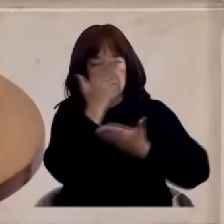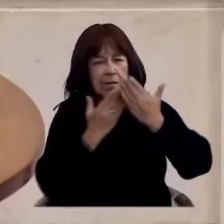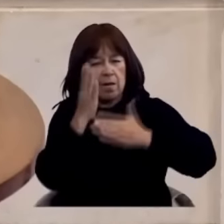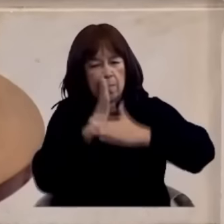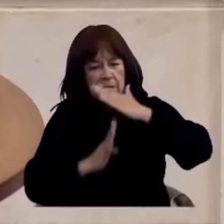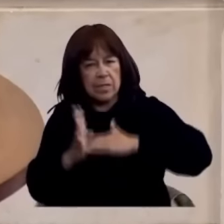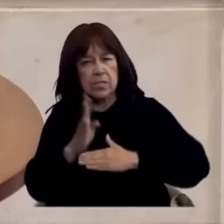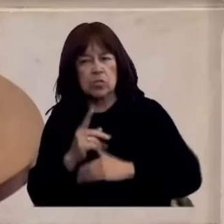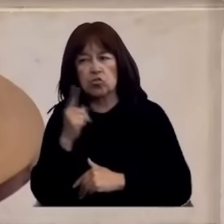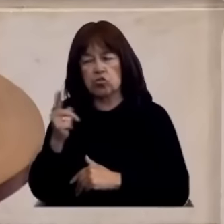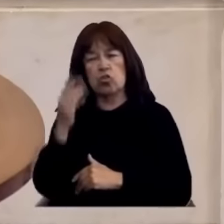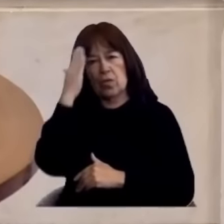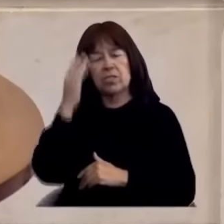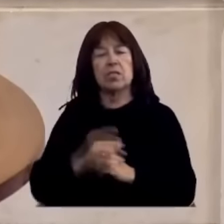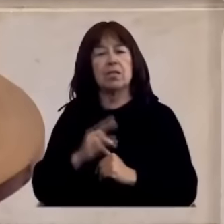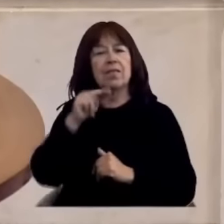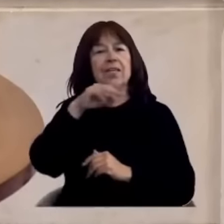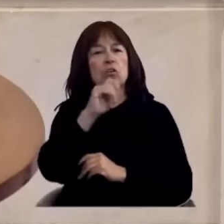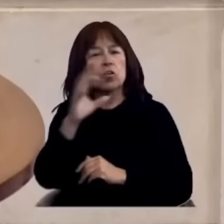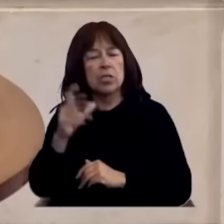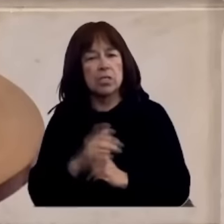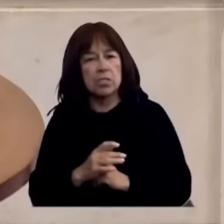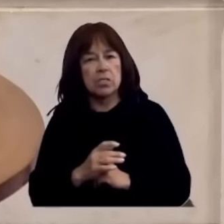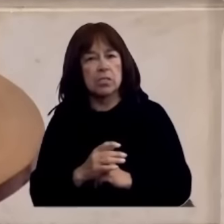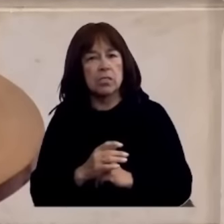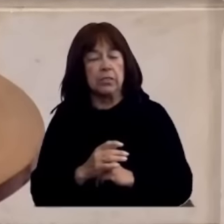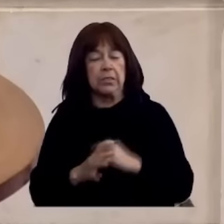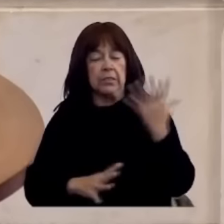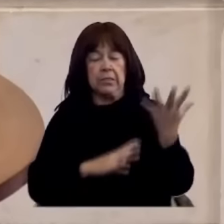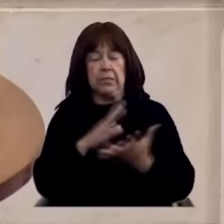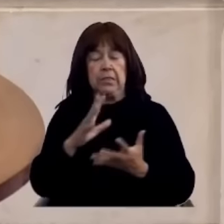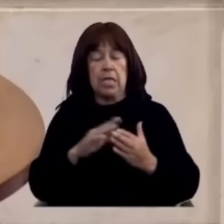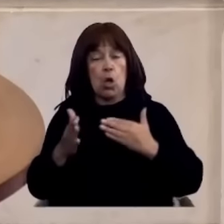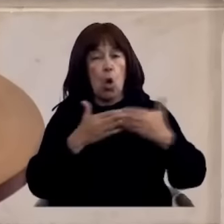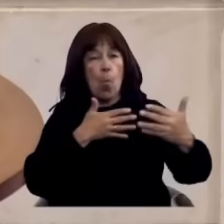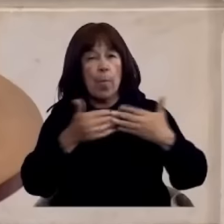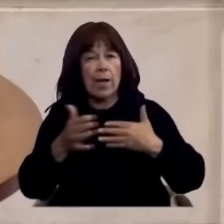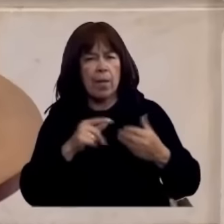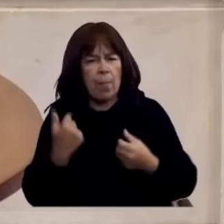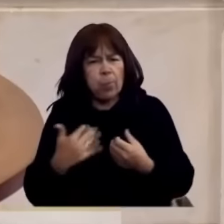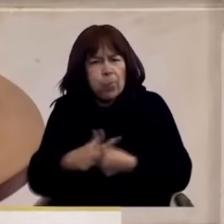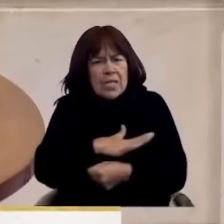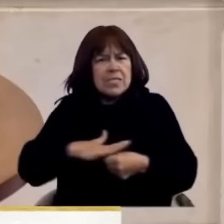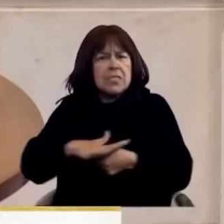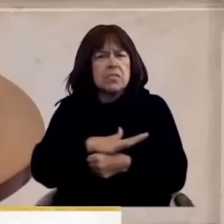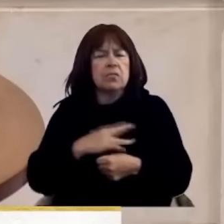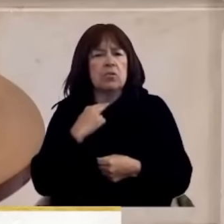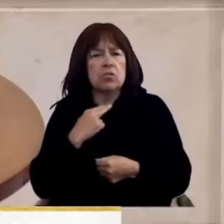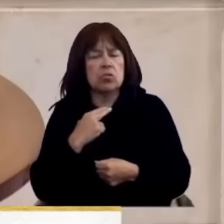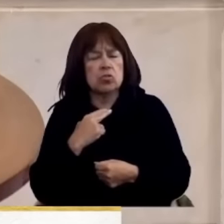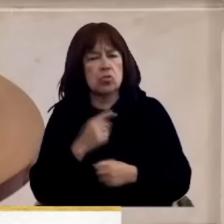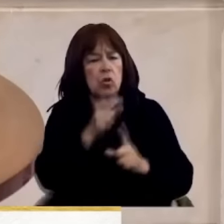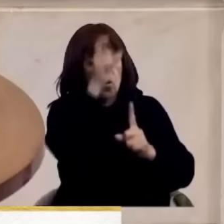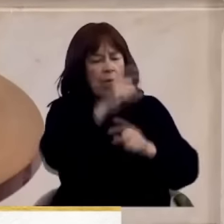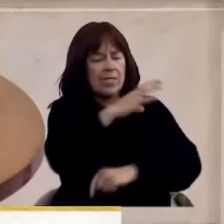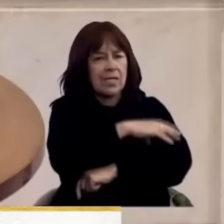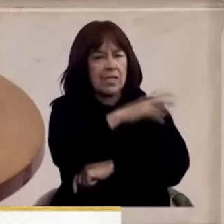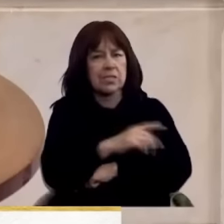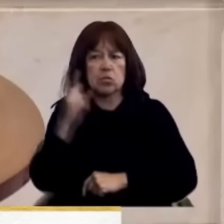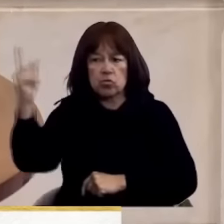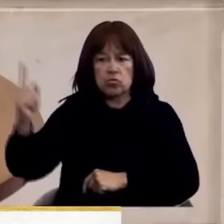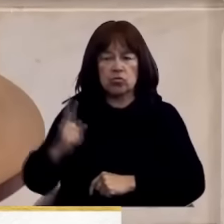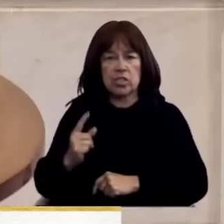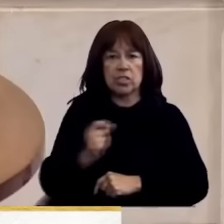solamente basta verlo de Necoclí y el desastre con Panamá, la situación que estamos viviendo. Solo basta, canciller, que usted llegue a